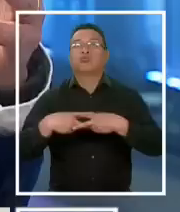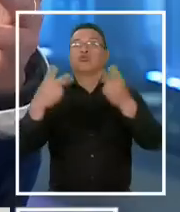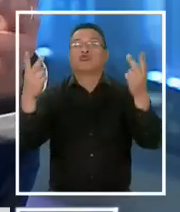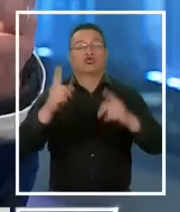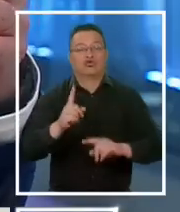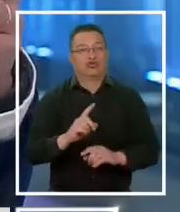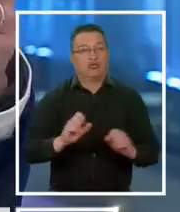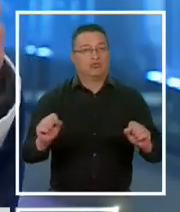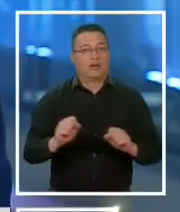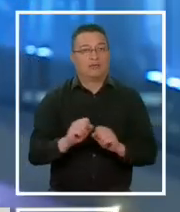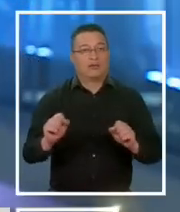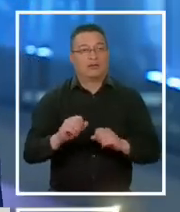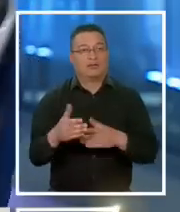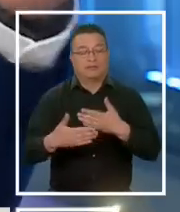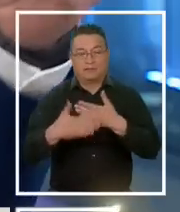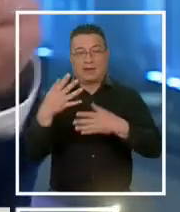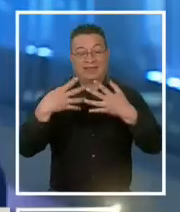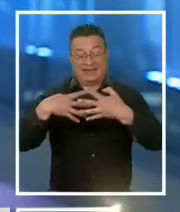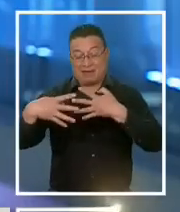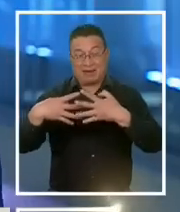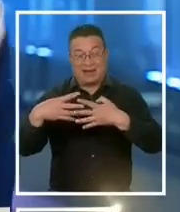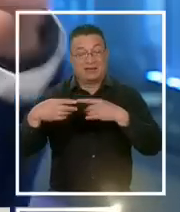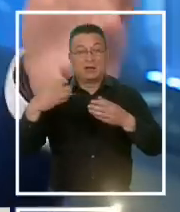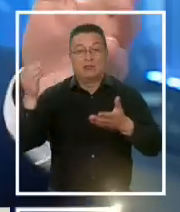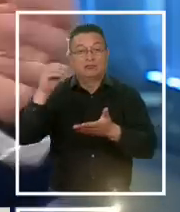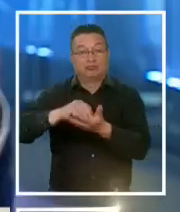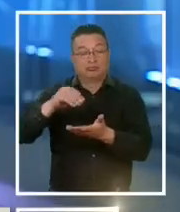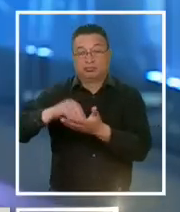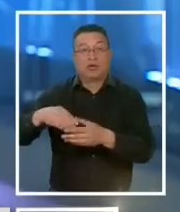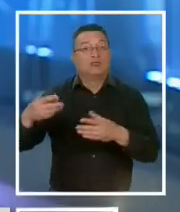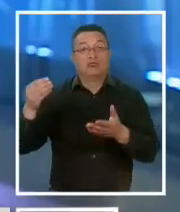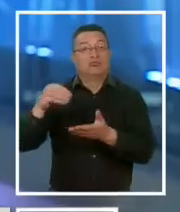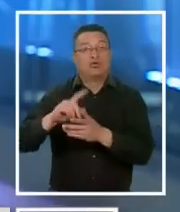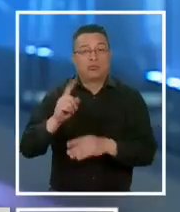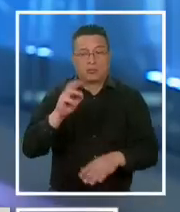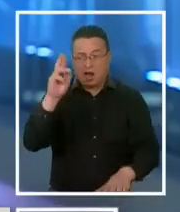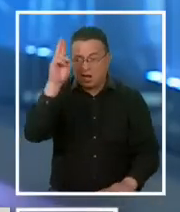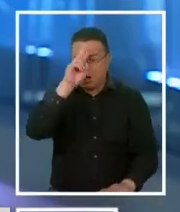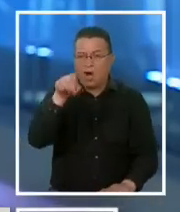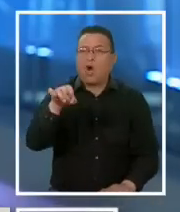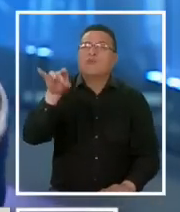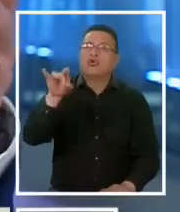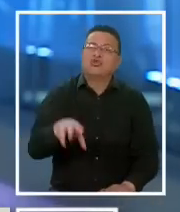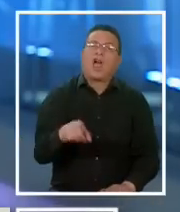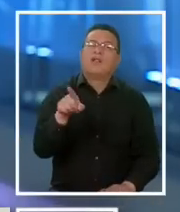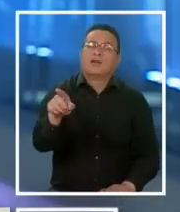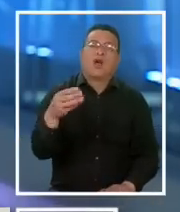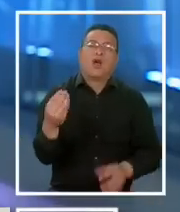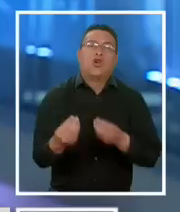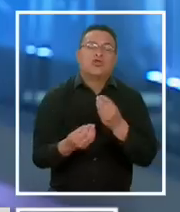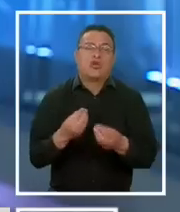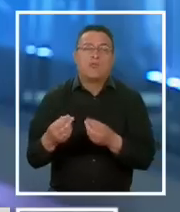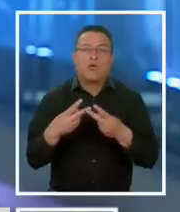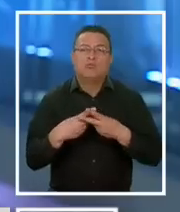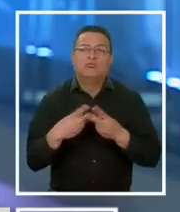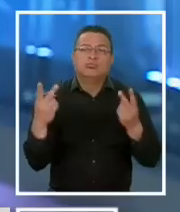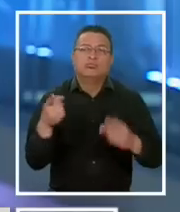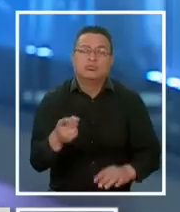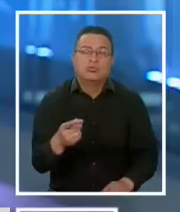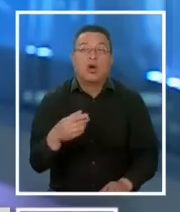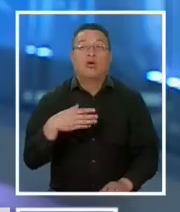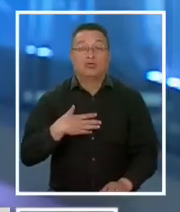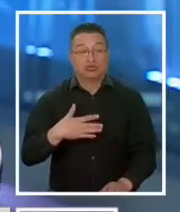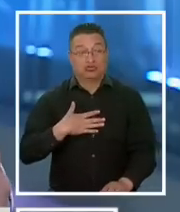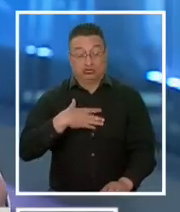que no le aparecen en la en transparencia la fiscalía de los boletines institucionales entonces me llama la atención que esa cifra esté disponible porque miren ni siquiera